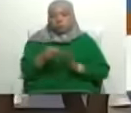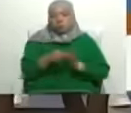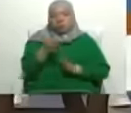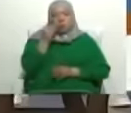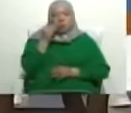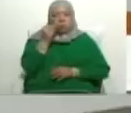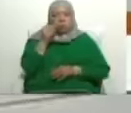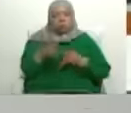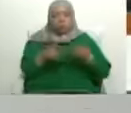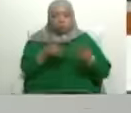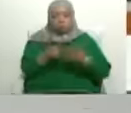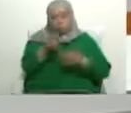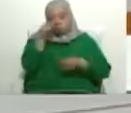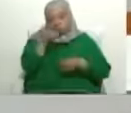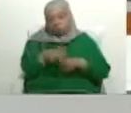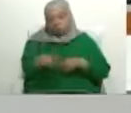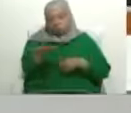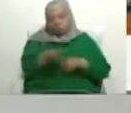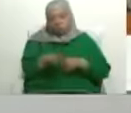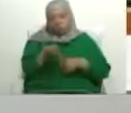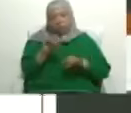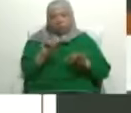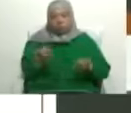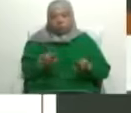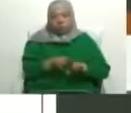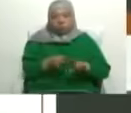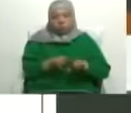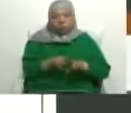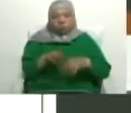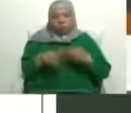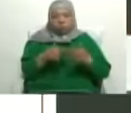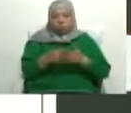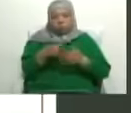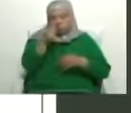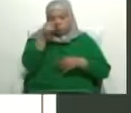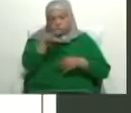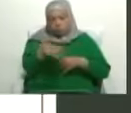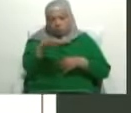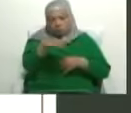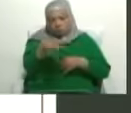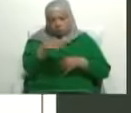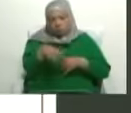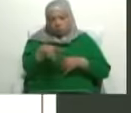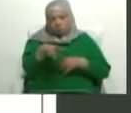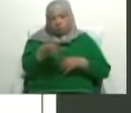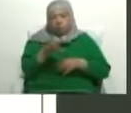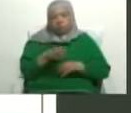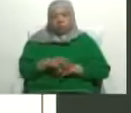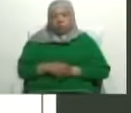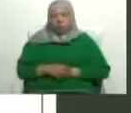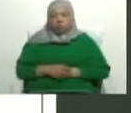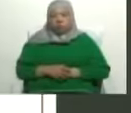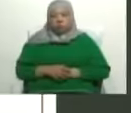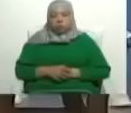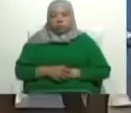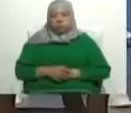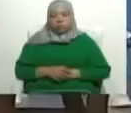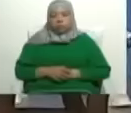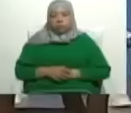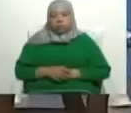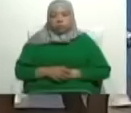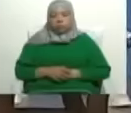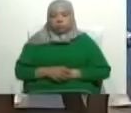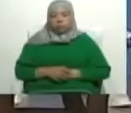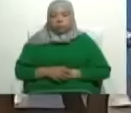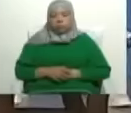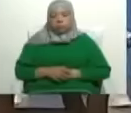con la... con la cara, se me olvidó el nombre de la película, V de Vendetta, me acordé.